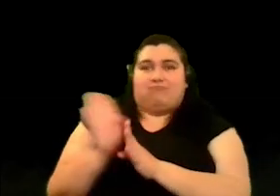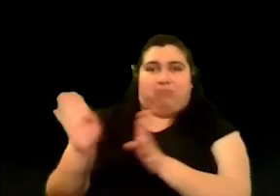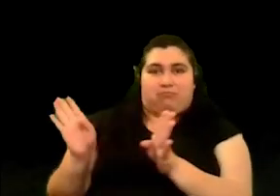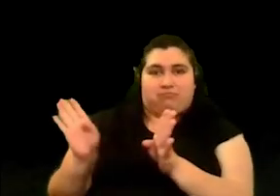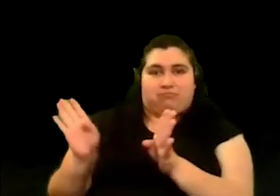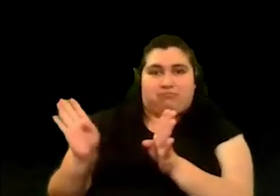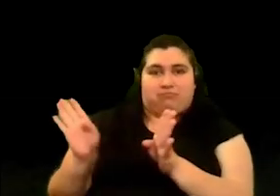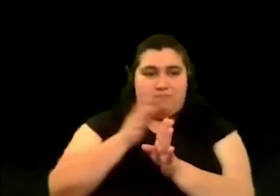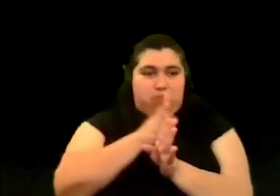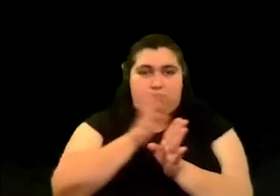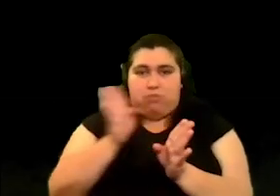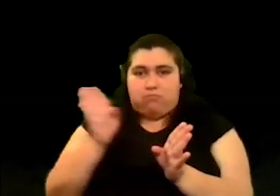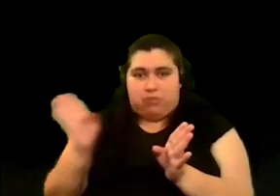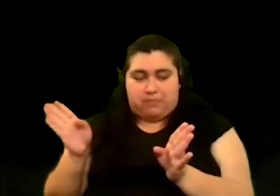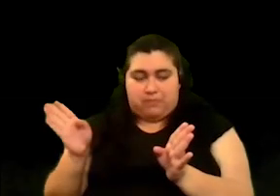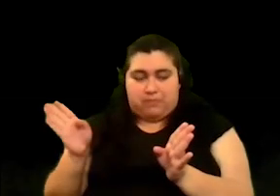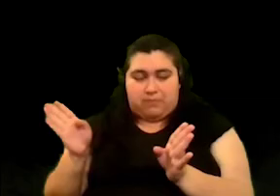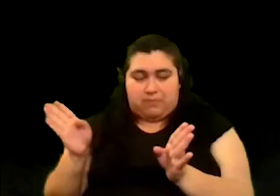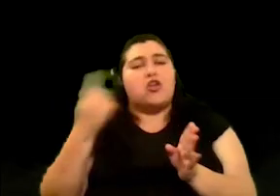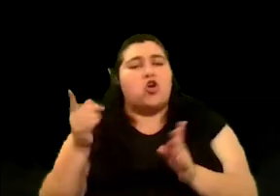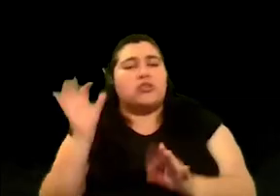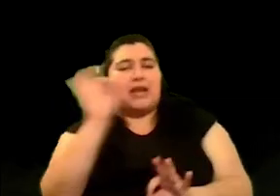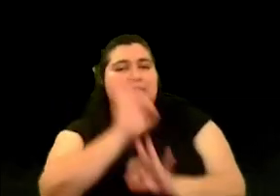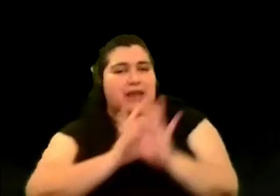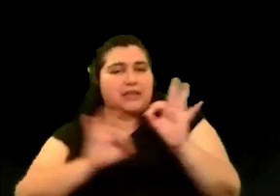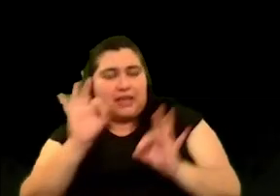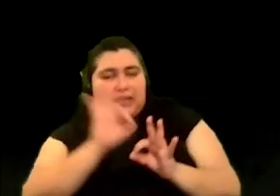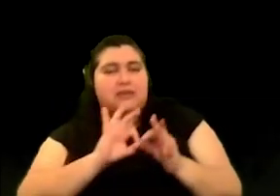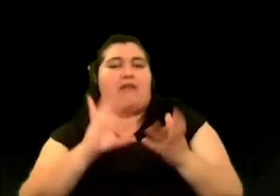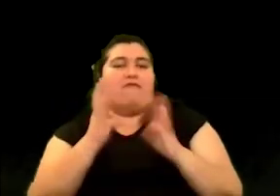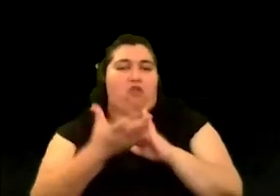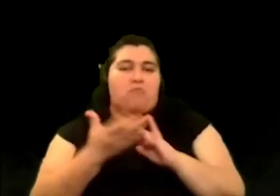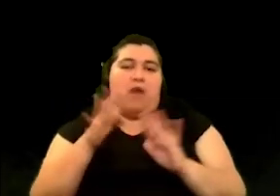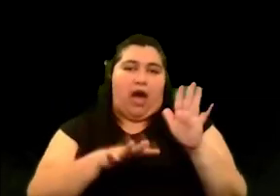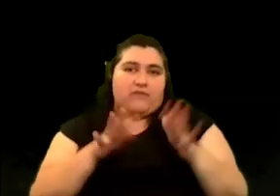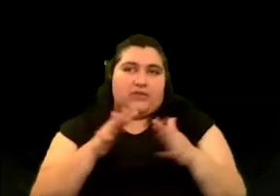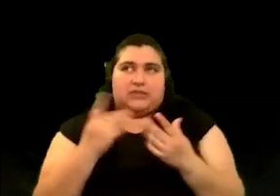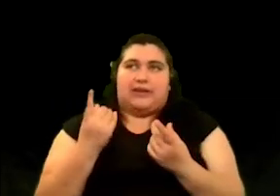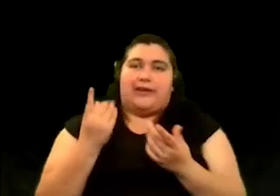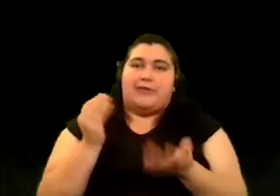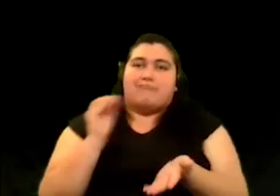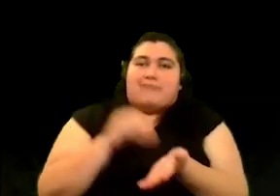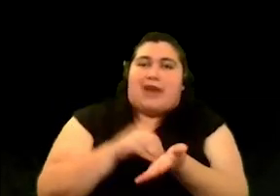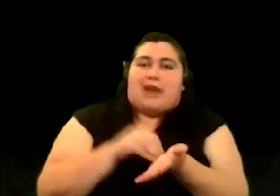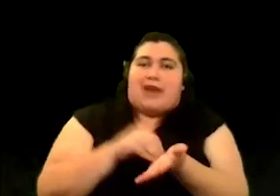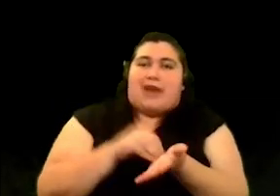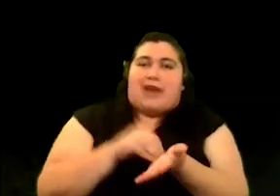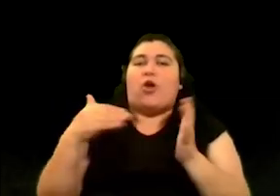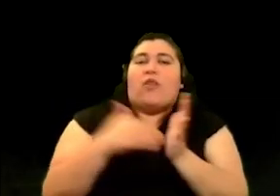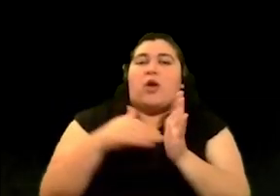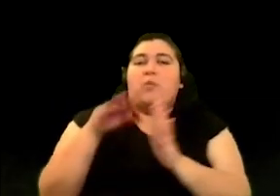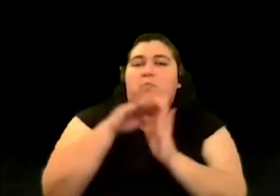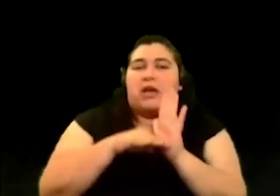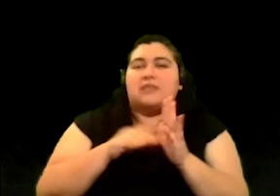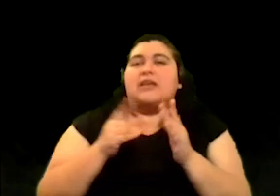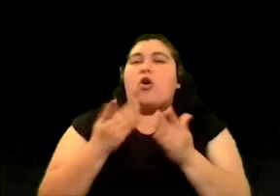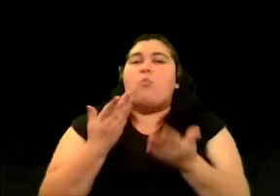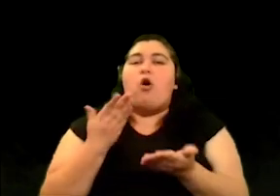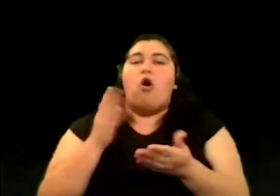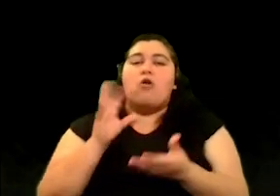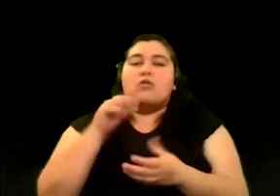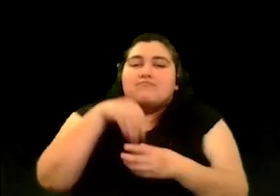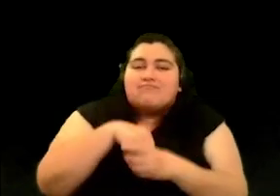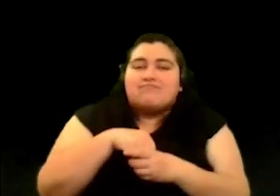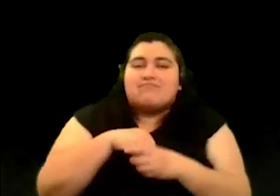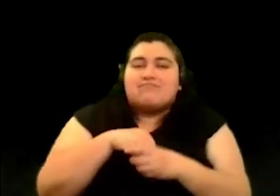Pero así hay otros mecanismos, ¿no? De abusar de los tratados, de abusar de la condición de establecimiento permanente.